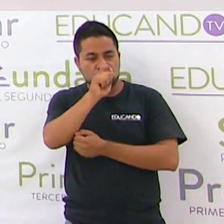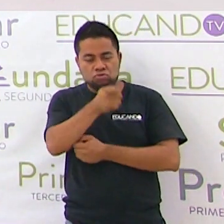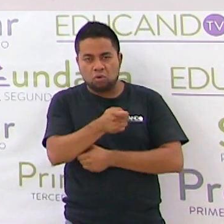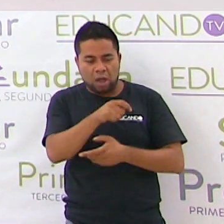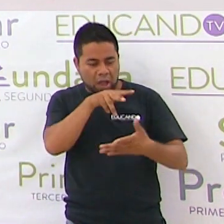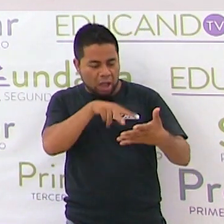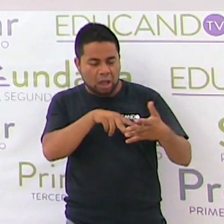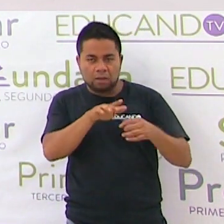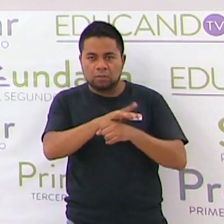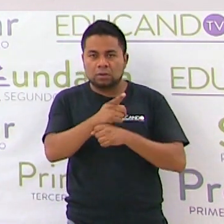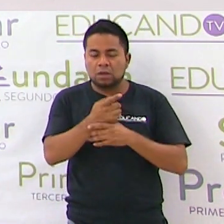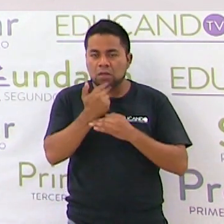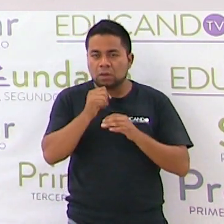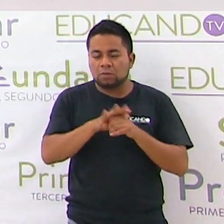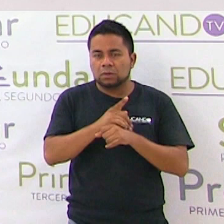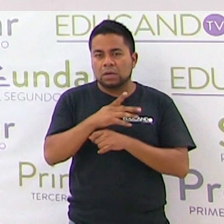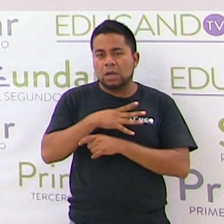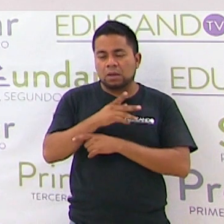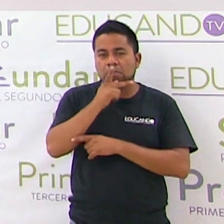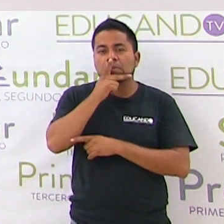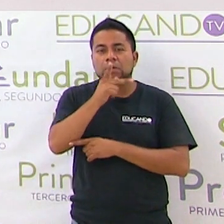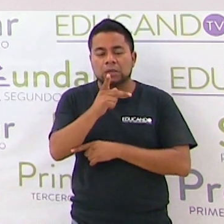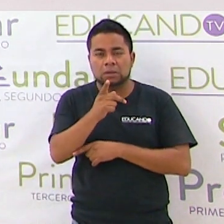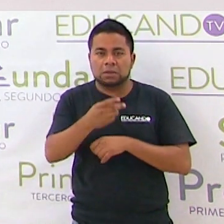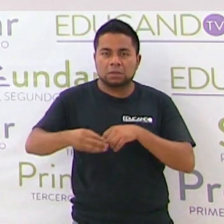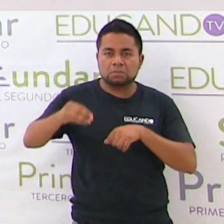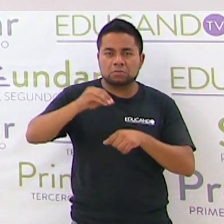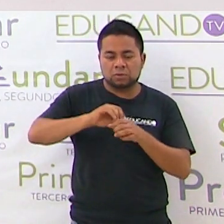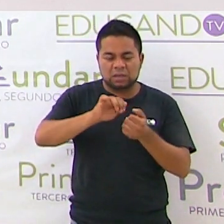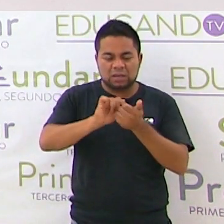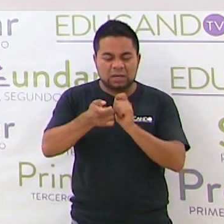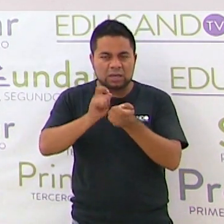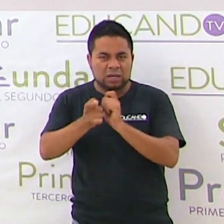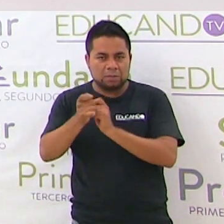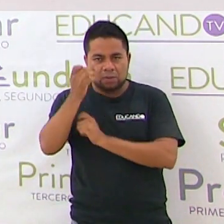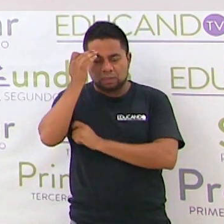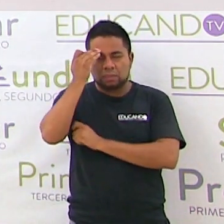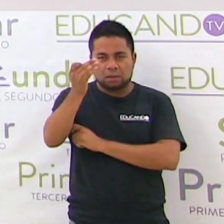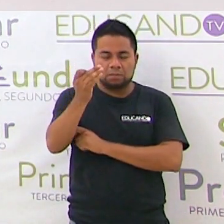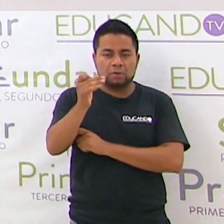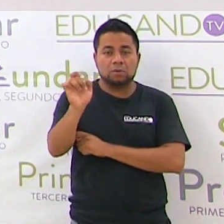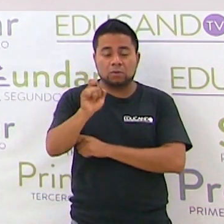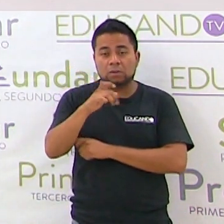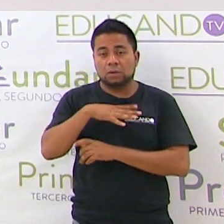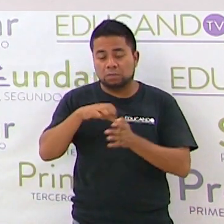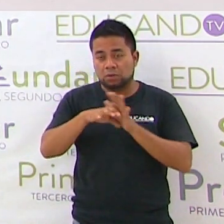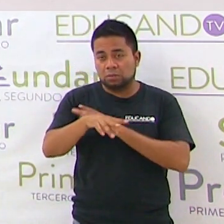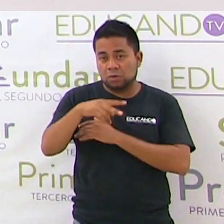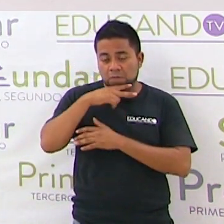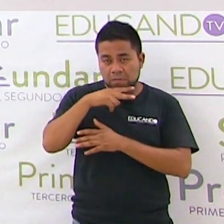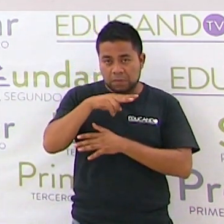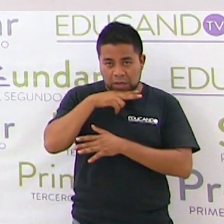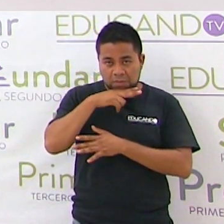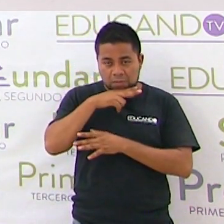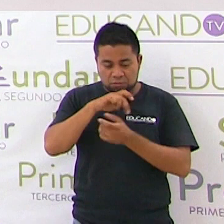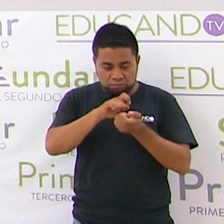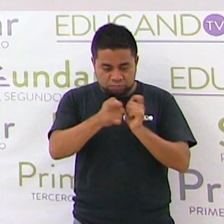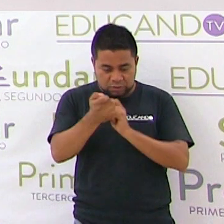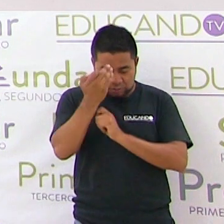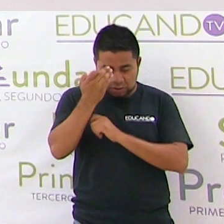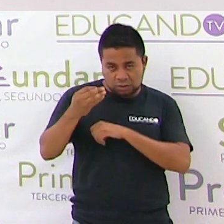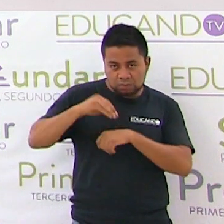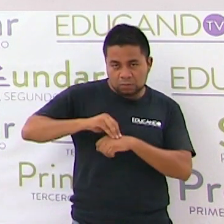¿Por qué? No vienen porque son palabras que están conjugadas. Entonces, Cuando ya es un verbo conjugado ya no va a